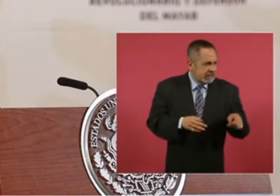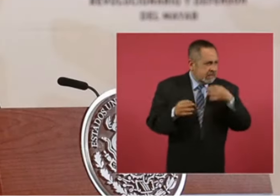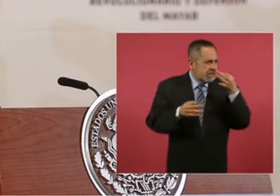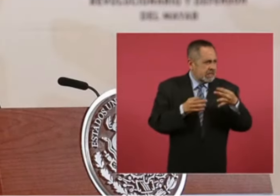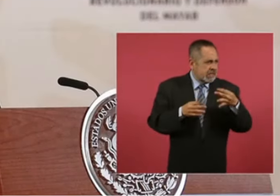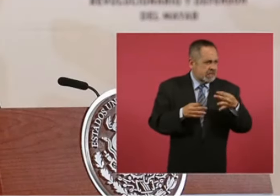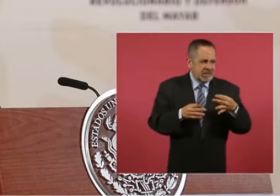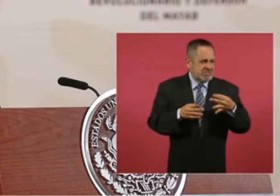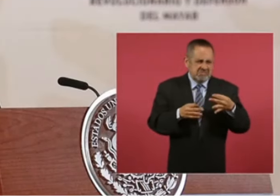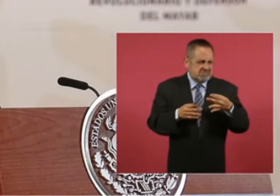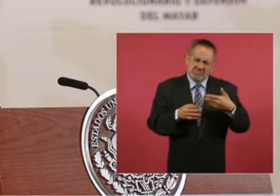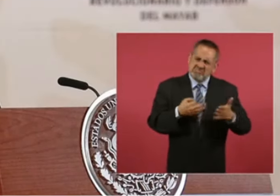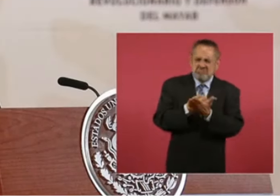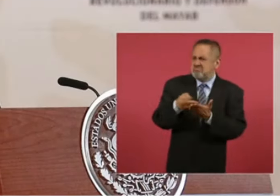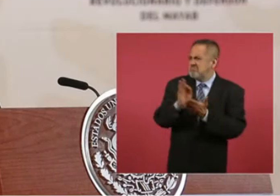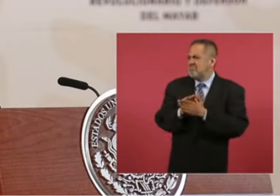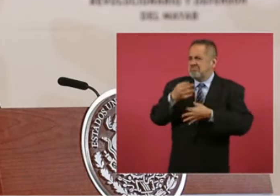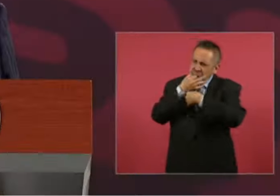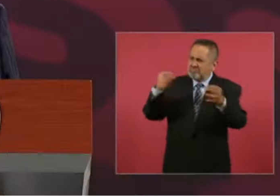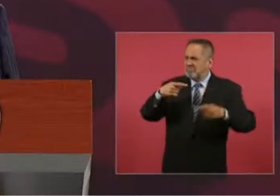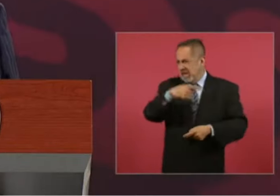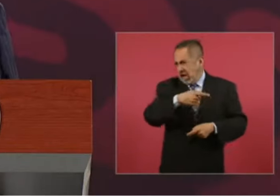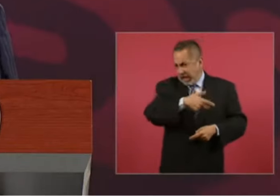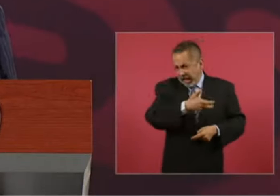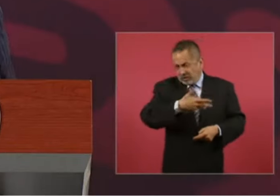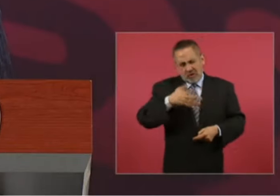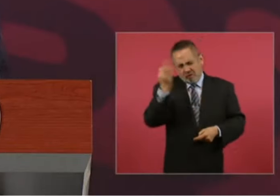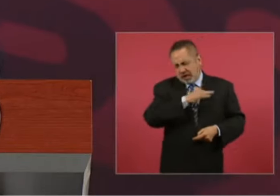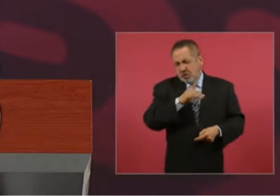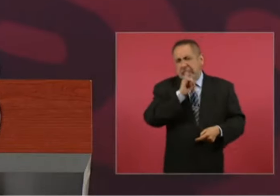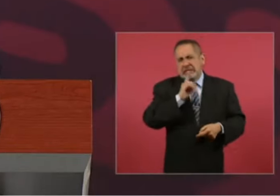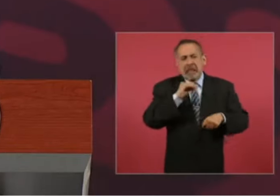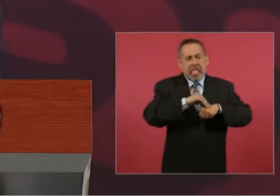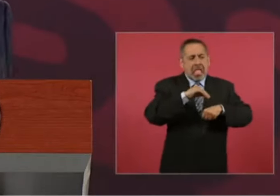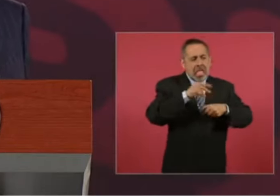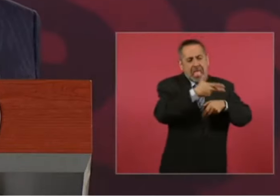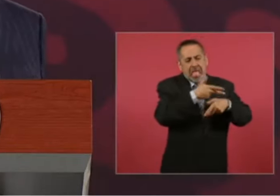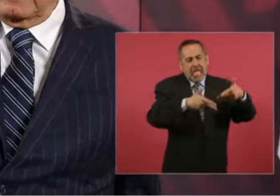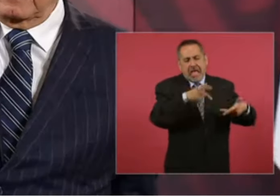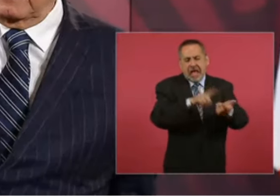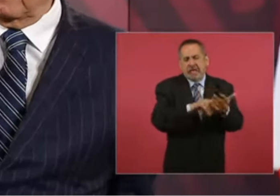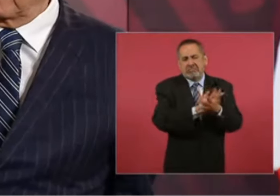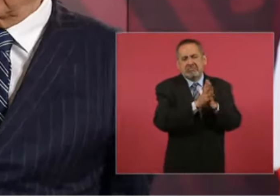su valor, porque era un enjuague,